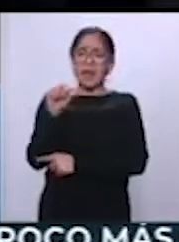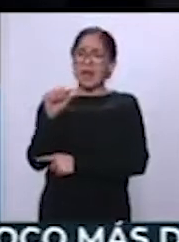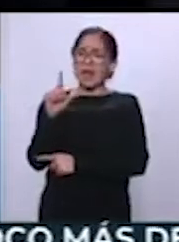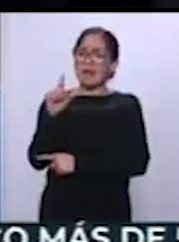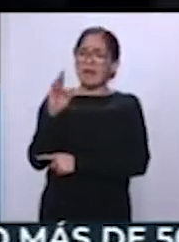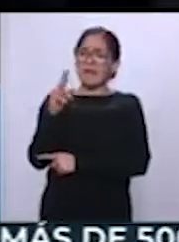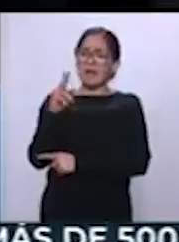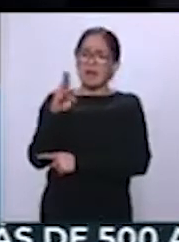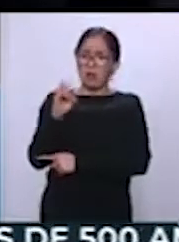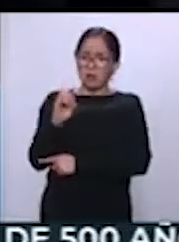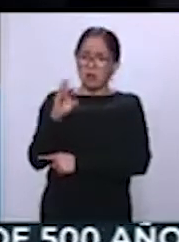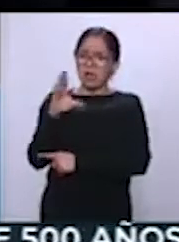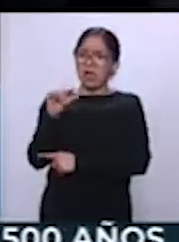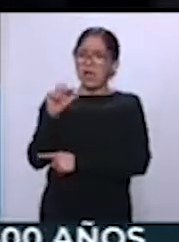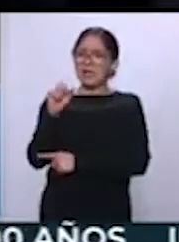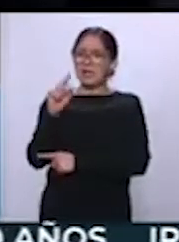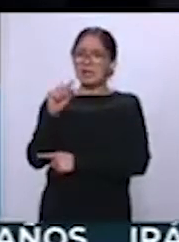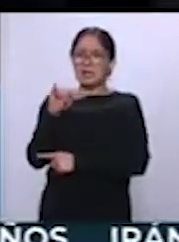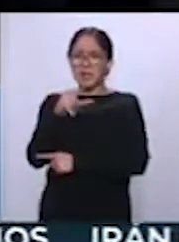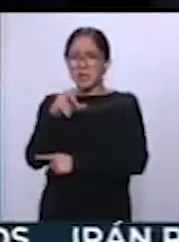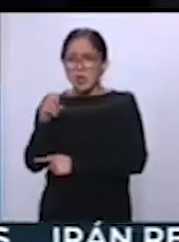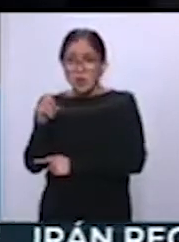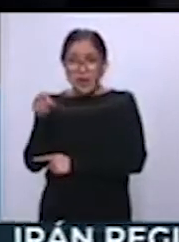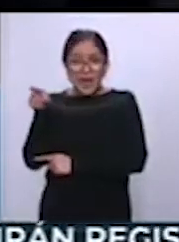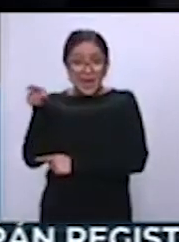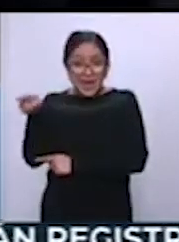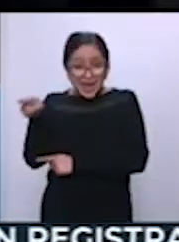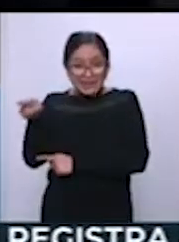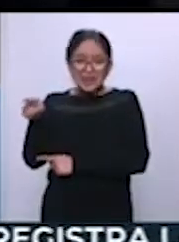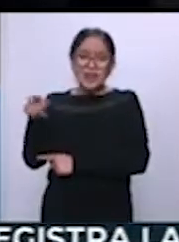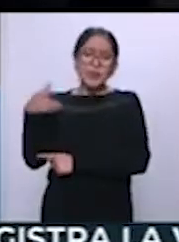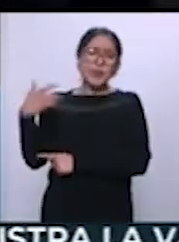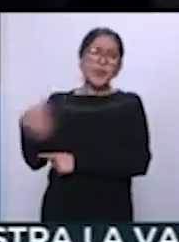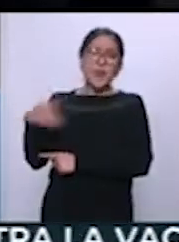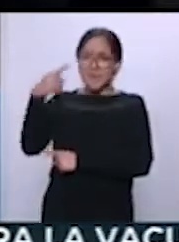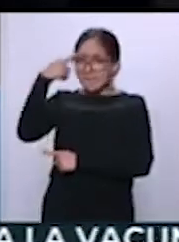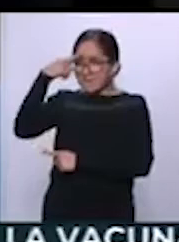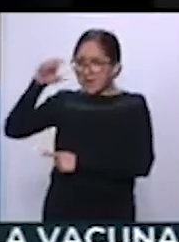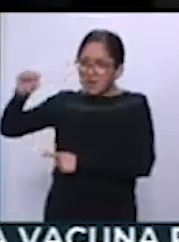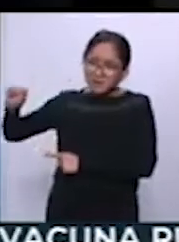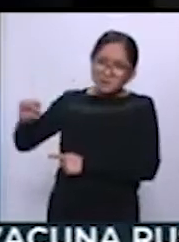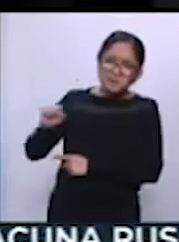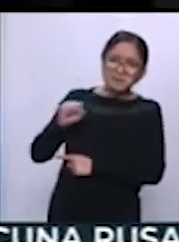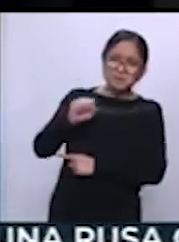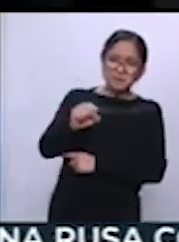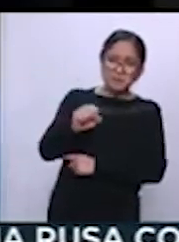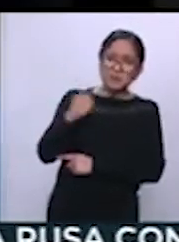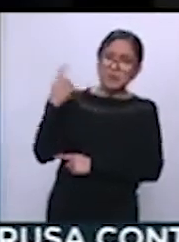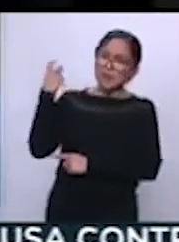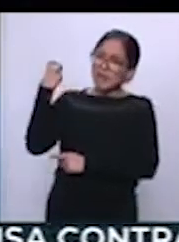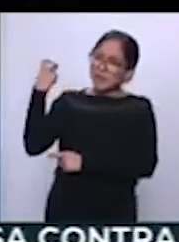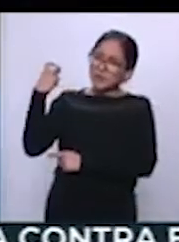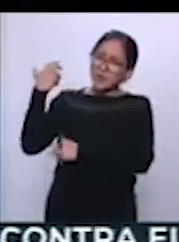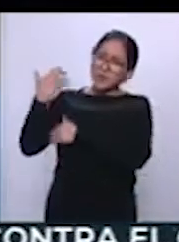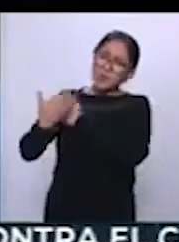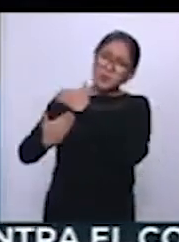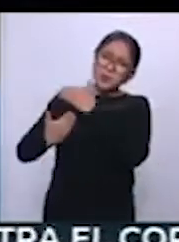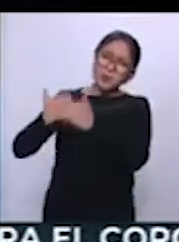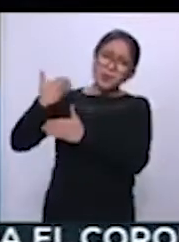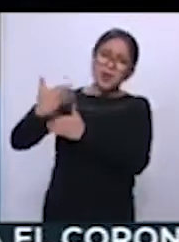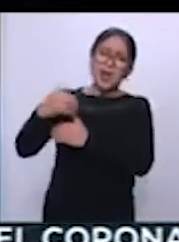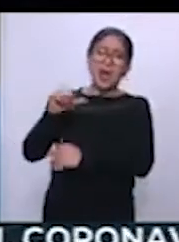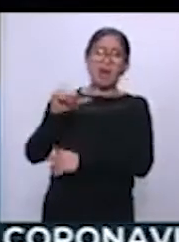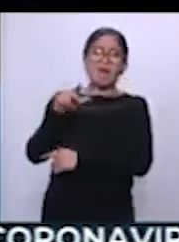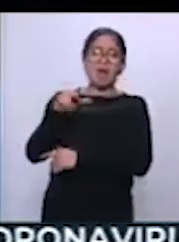pieza clave para llegar a esta conclusión, ¿no? Entonces viene desde allá, ¿no?, la historia de Alfredo Castillo como